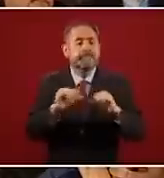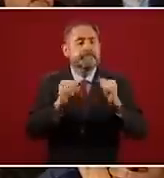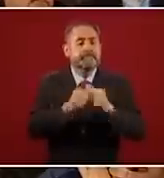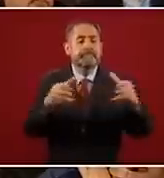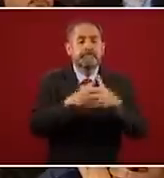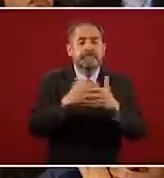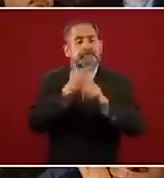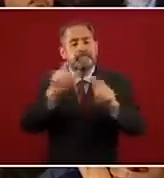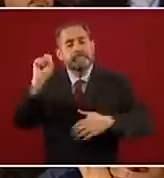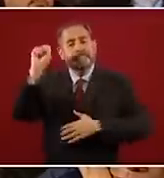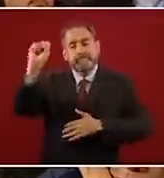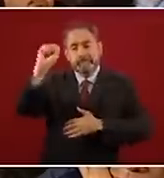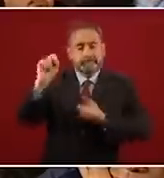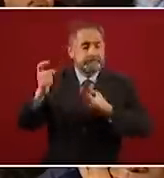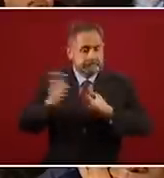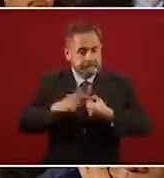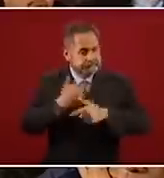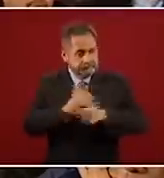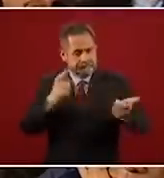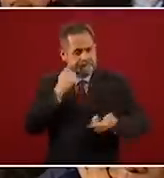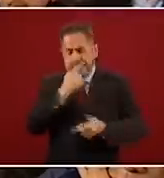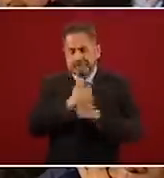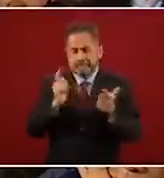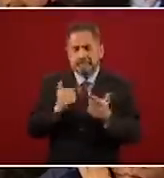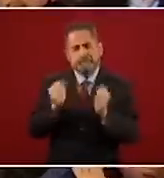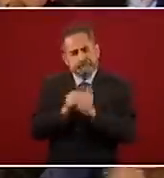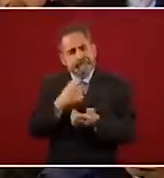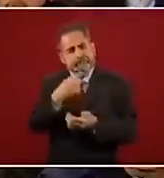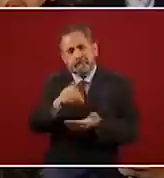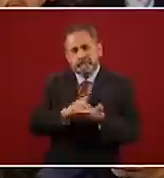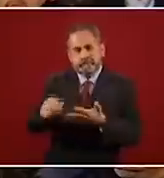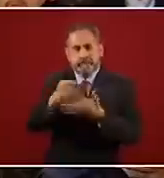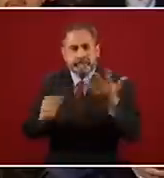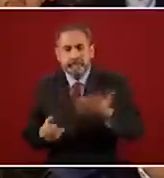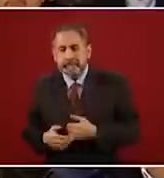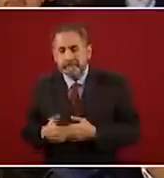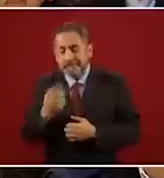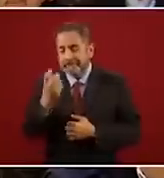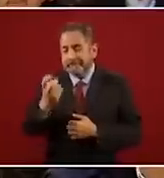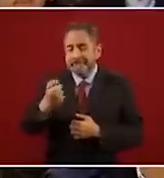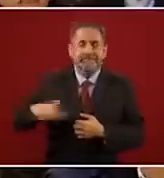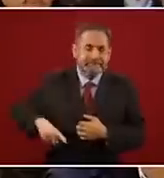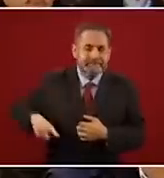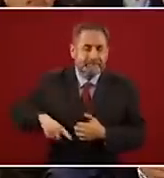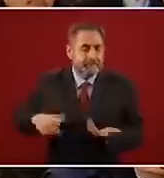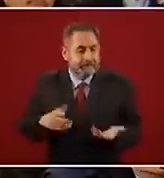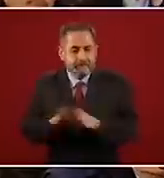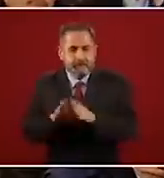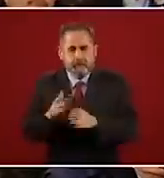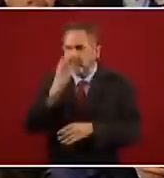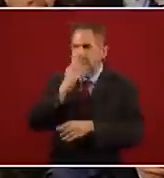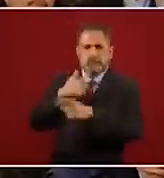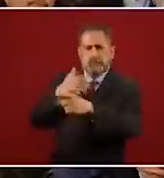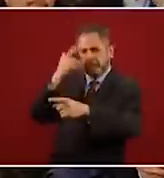libertad sindical y también todos los derechos laborales, lo que de alguna manera pondría el gobierno sin autoridad moral